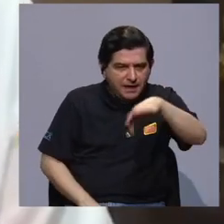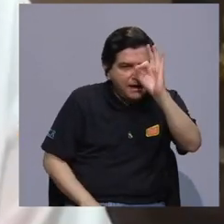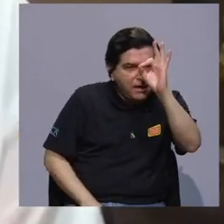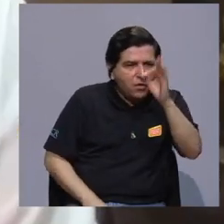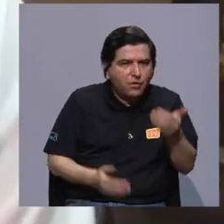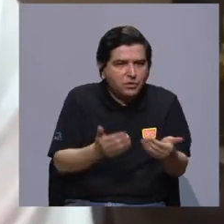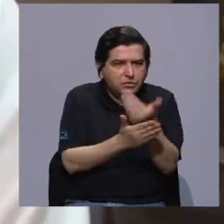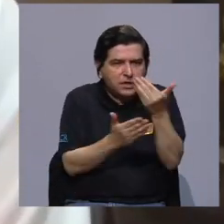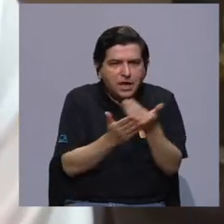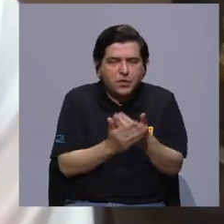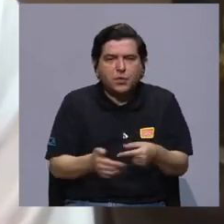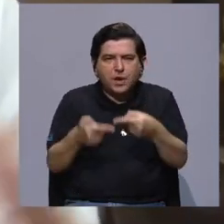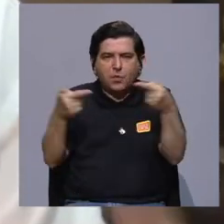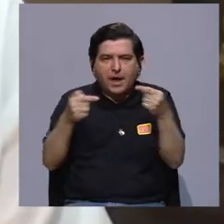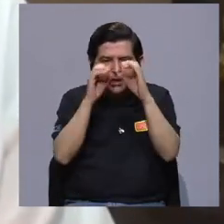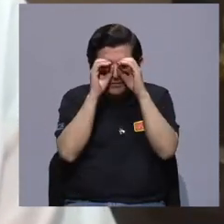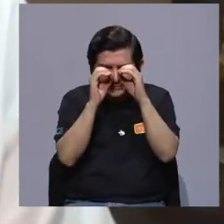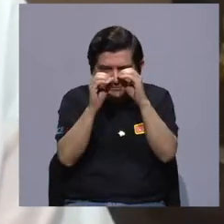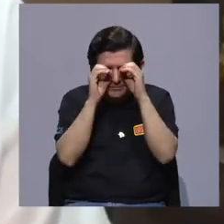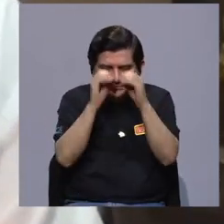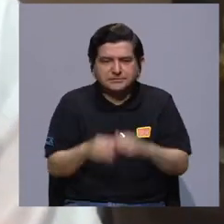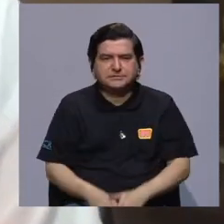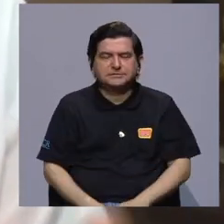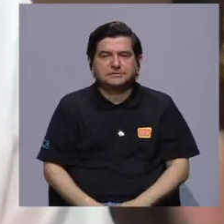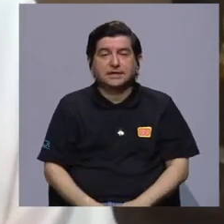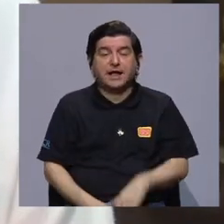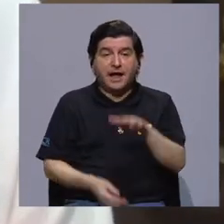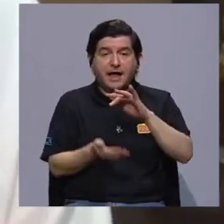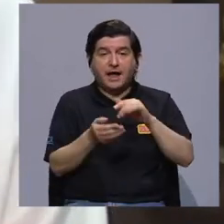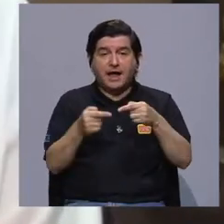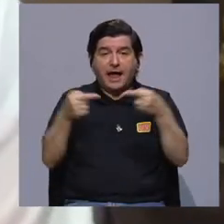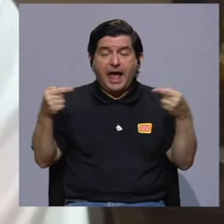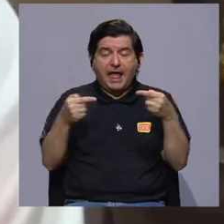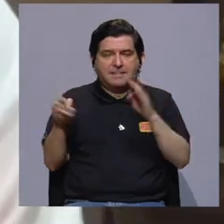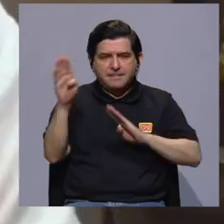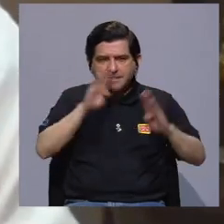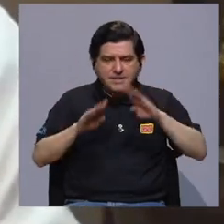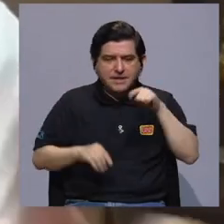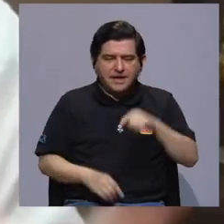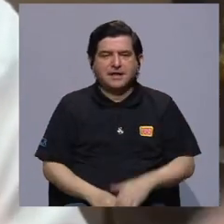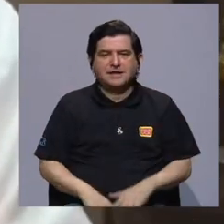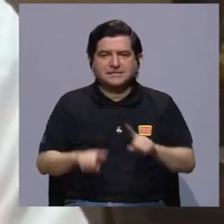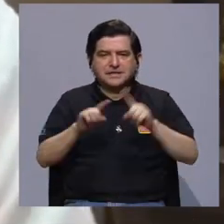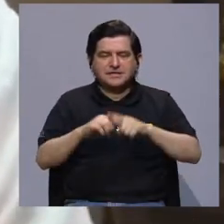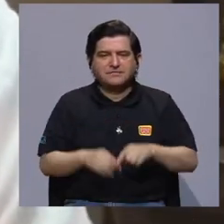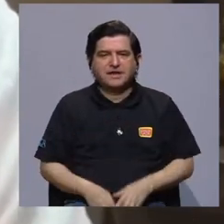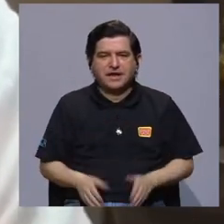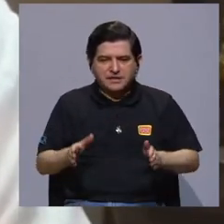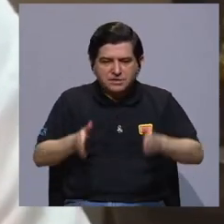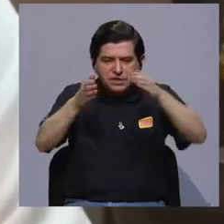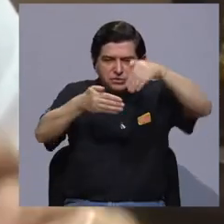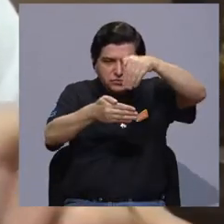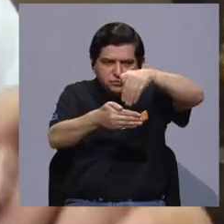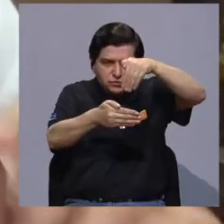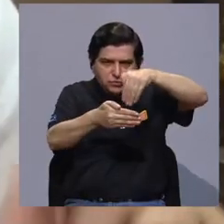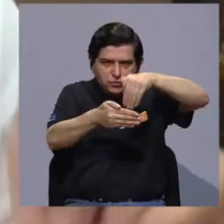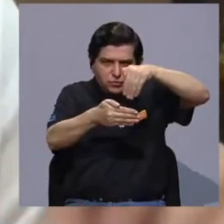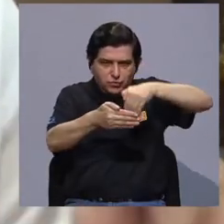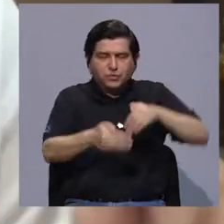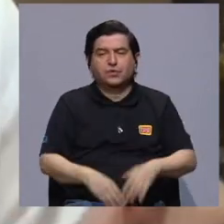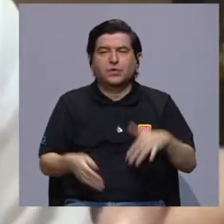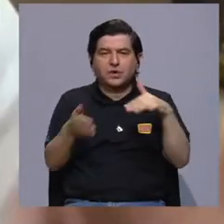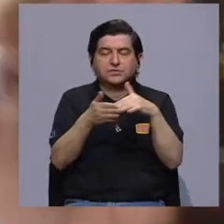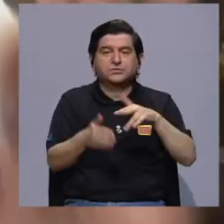podemos encontrar nuevos antimicrobianos, es decir, nuevos antibióticos en estas colmenas. Entonces,